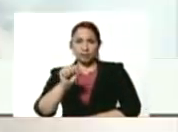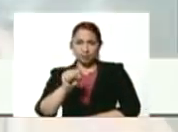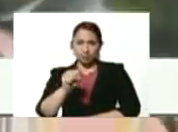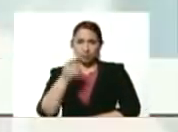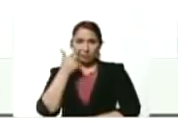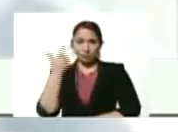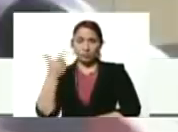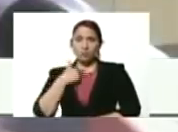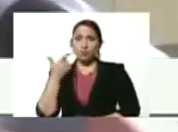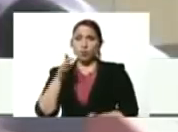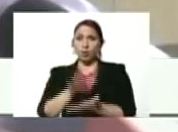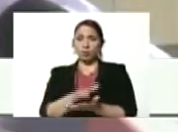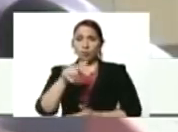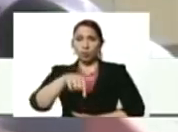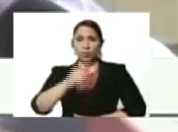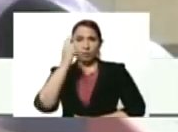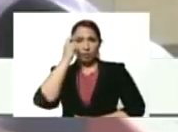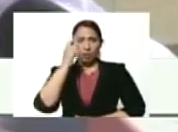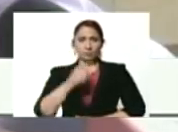fallecido el día de hoy.